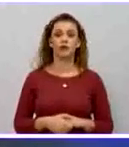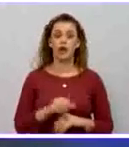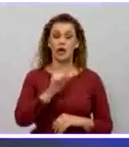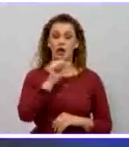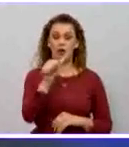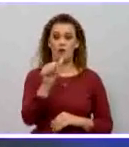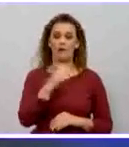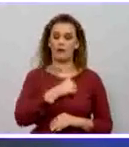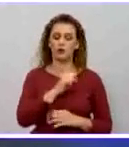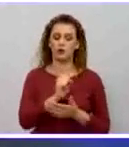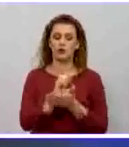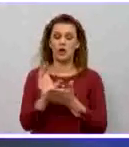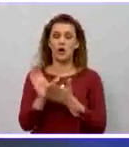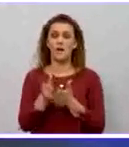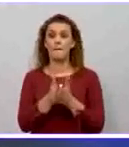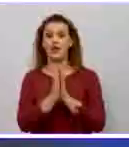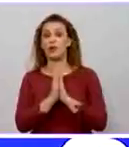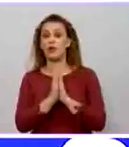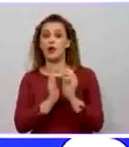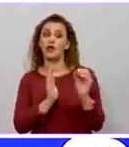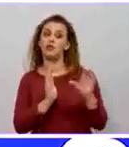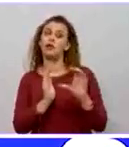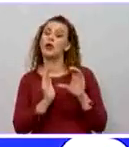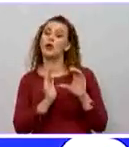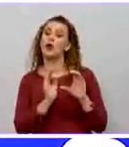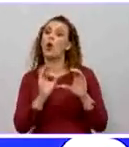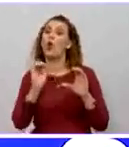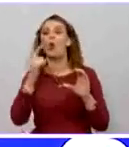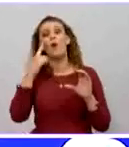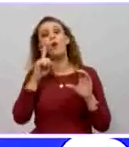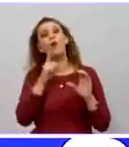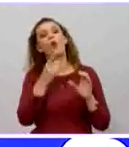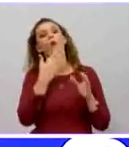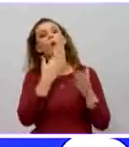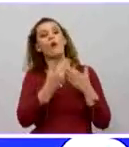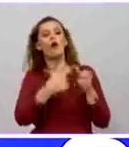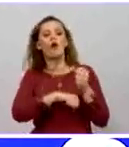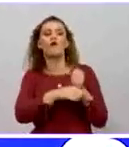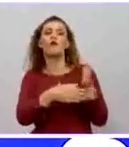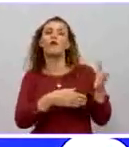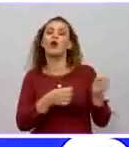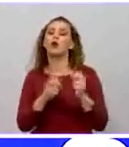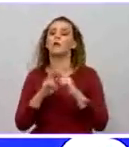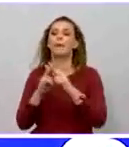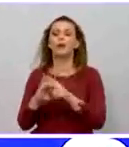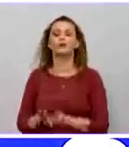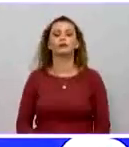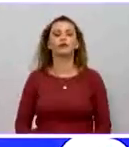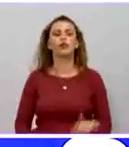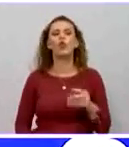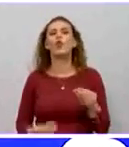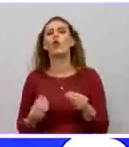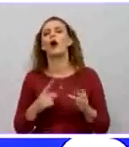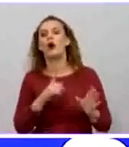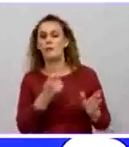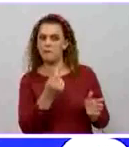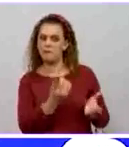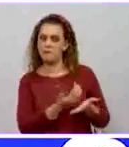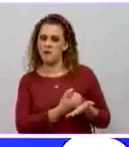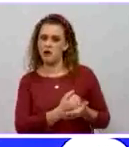pedir, perdón, San Carlos, o va a pedir dinero, o por lo menos un par de buenos futbolistas. ¿Pues qué harías?